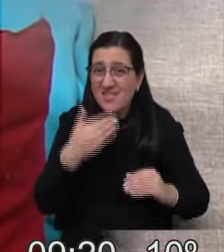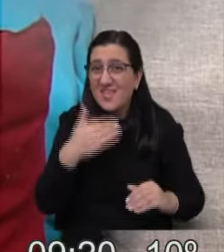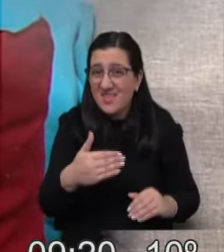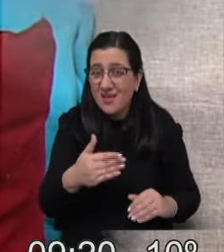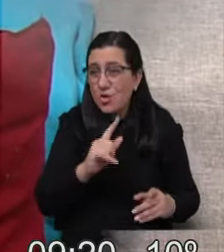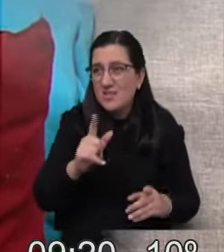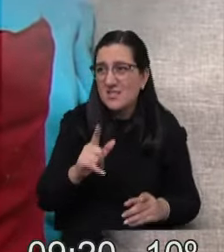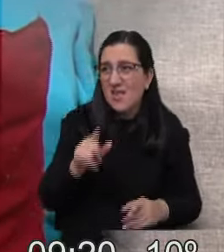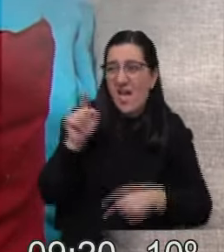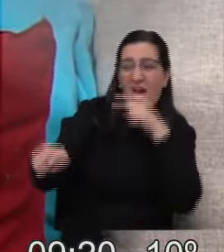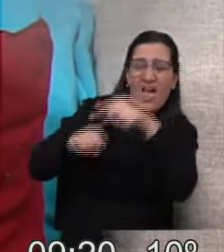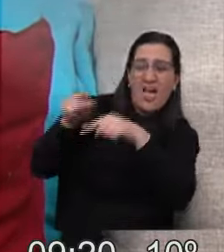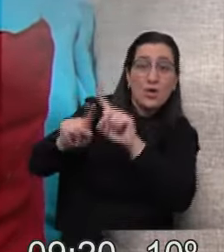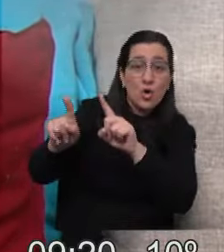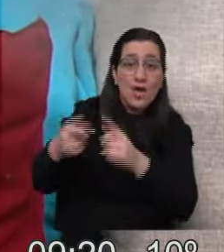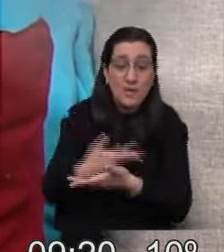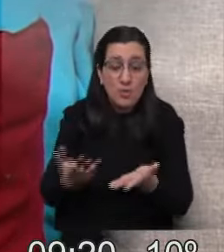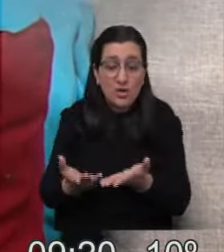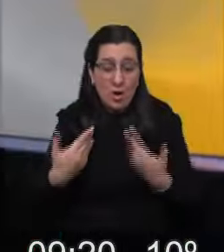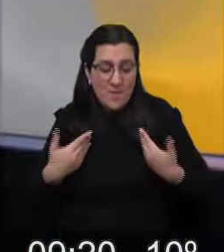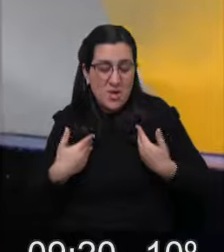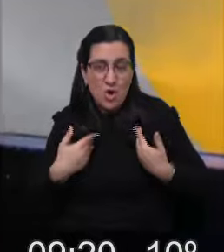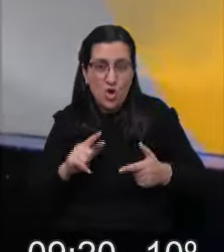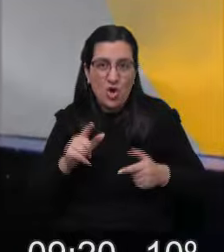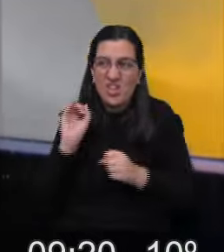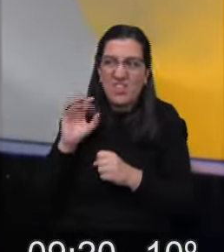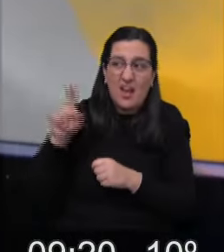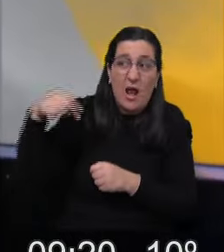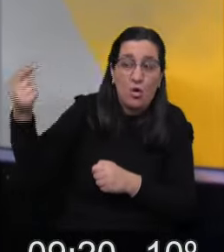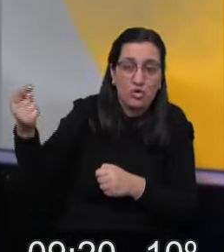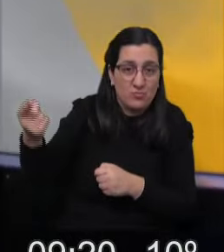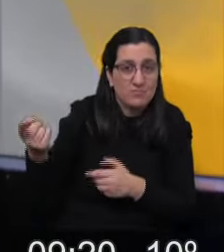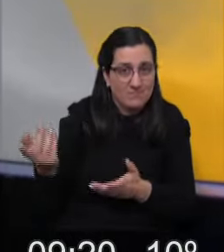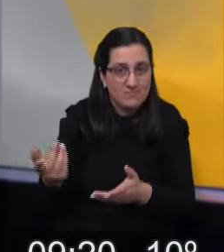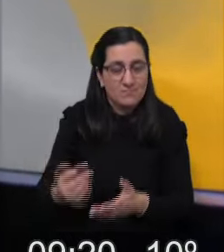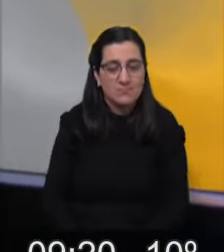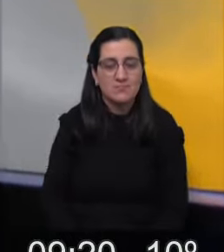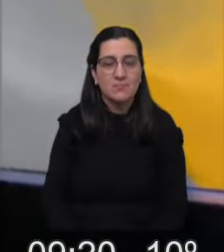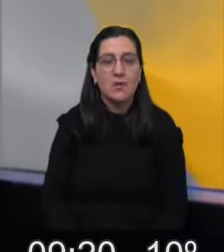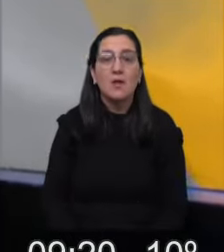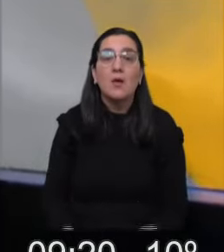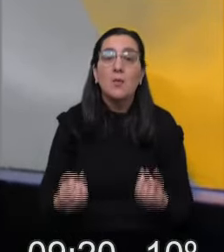desnudar al ajeno, sino en mostrar las propias vestiduras. Muy bien. Dicho esto,